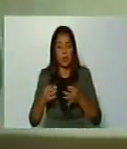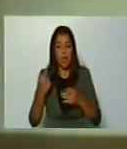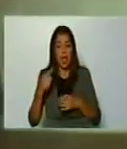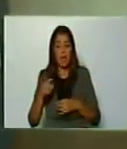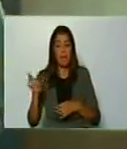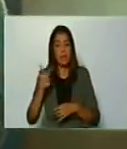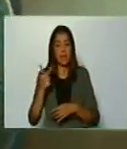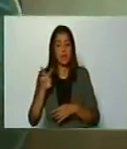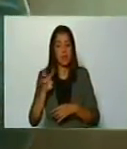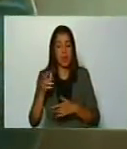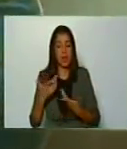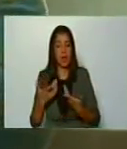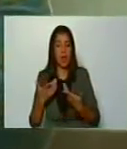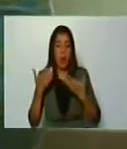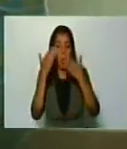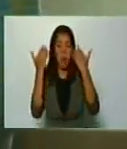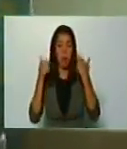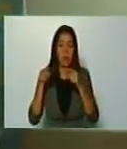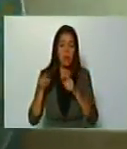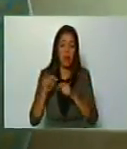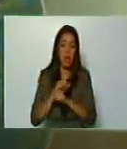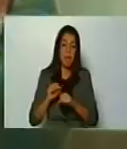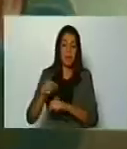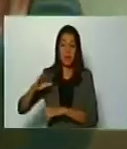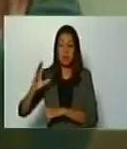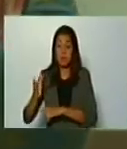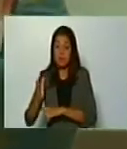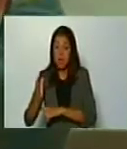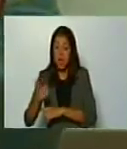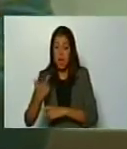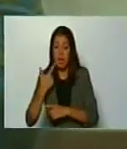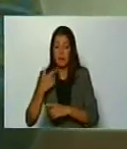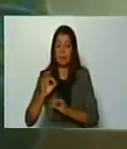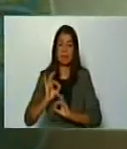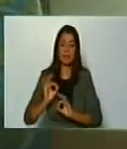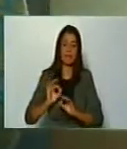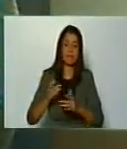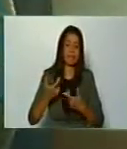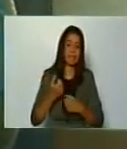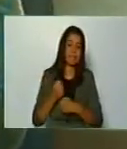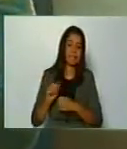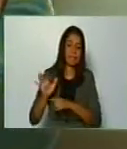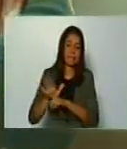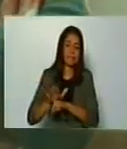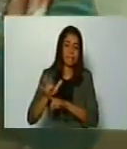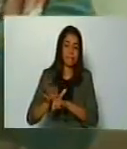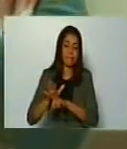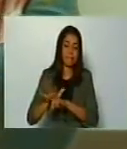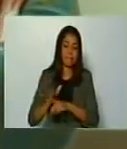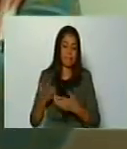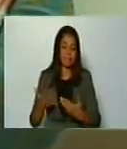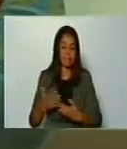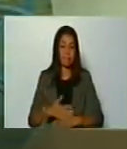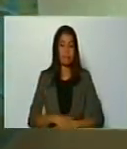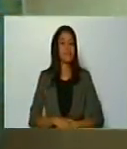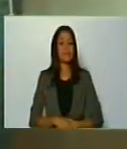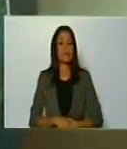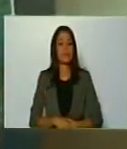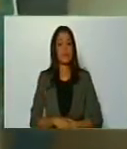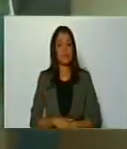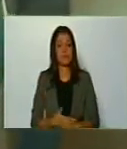Venezuela abandone la posibilidad de perseguir un hecho delincuencial. Eso es